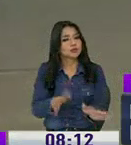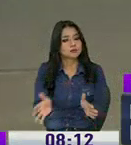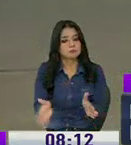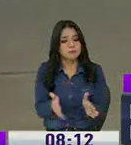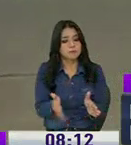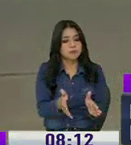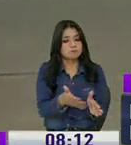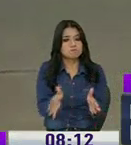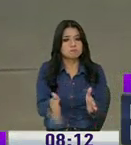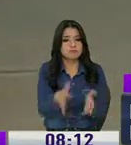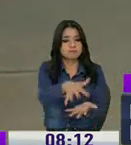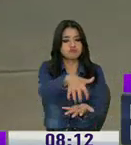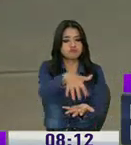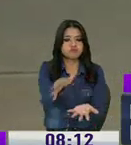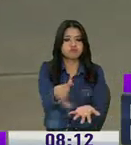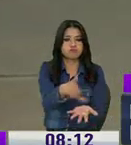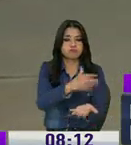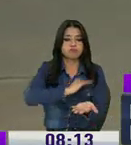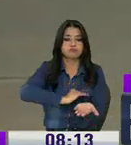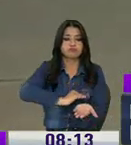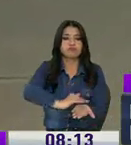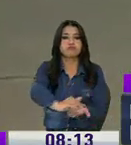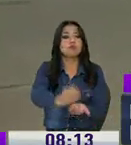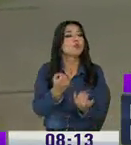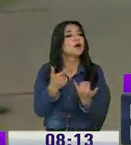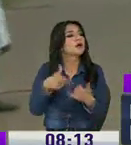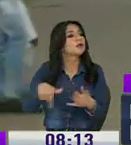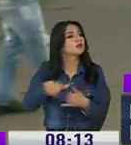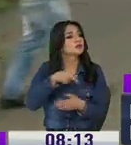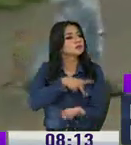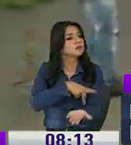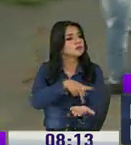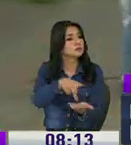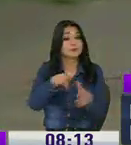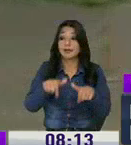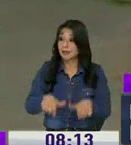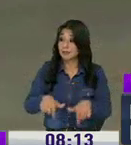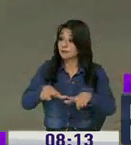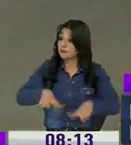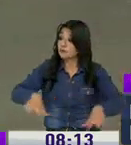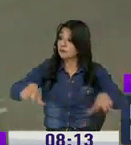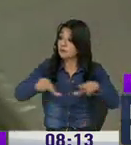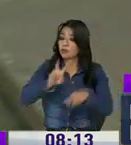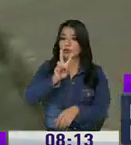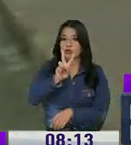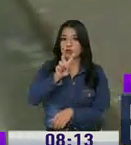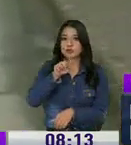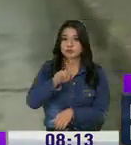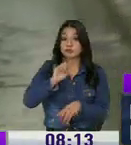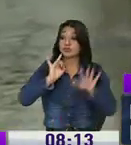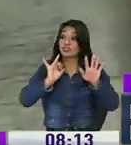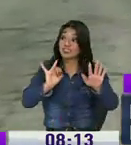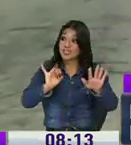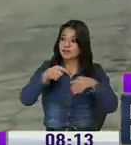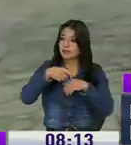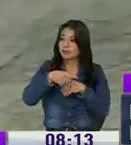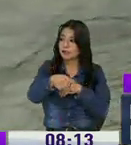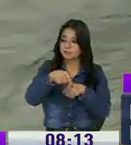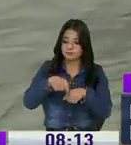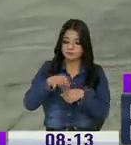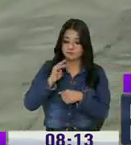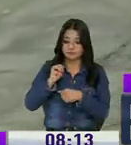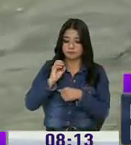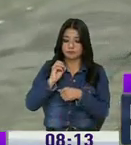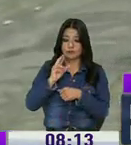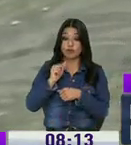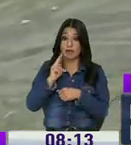levantados y de alguna forma repavimentados en esta zona? En esta zona tenemos 2.7 kilómetros, va desde la Morán Valverde